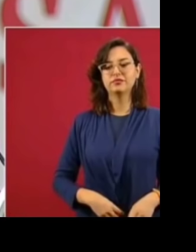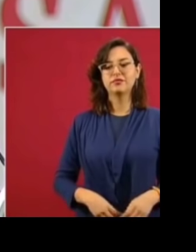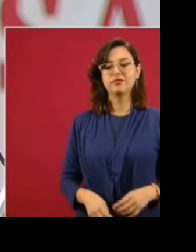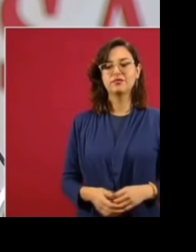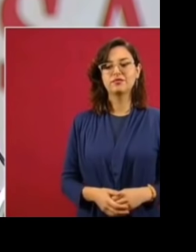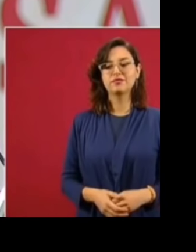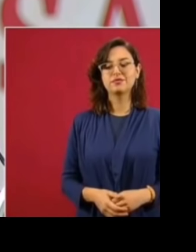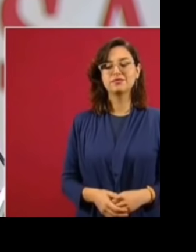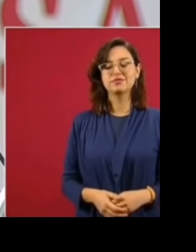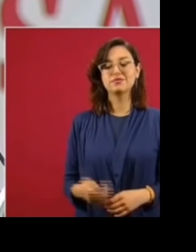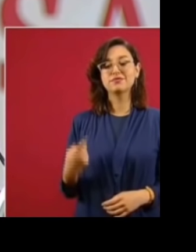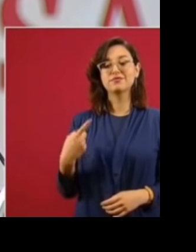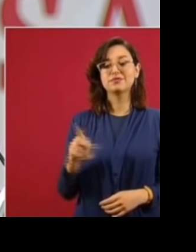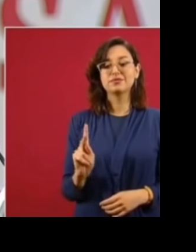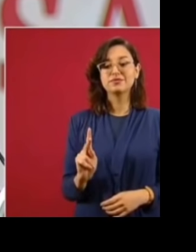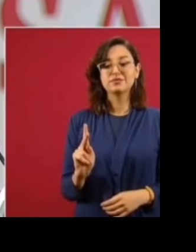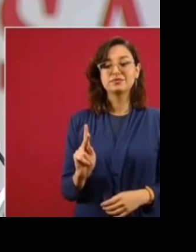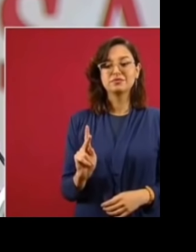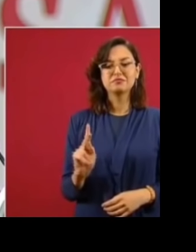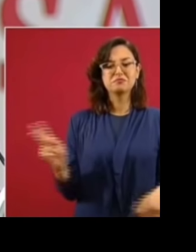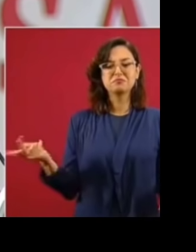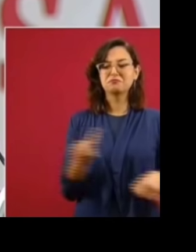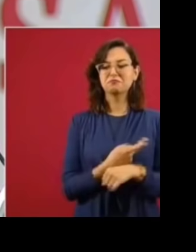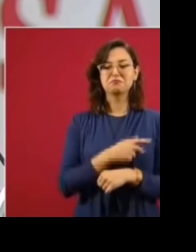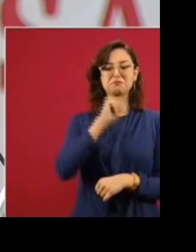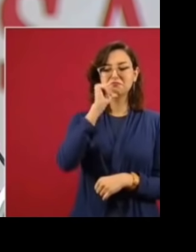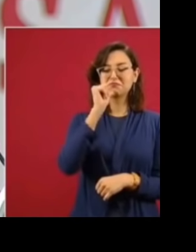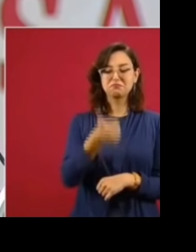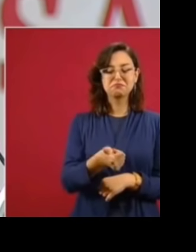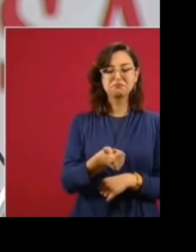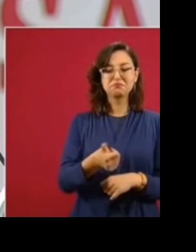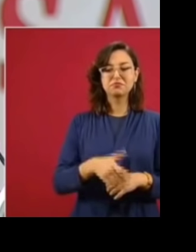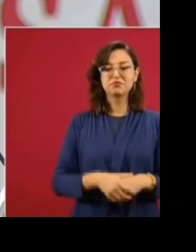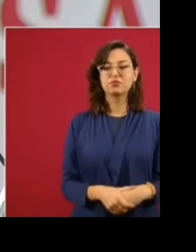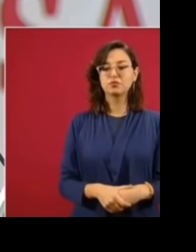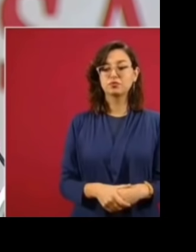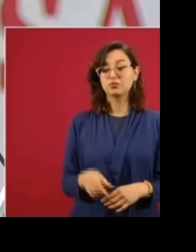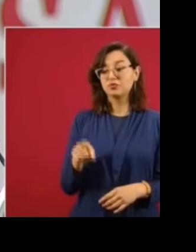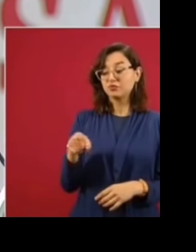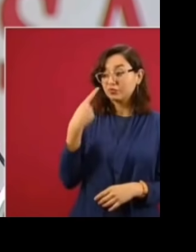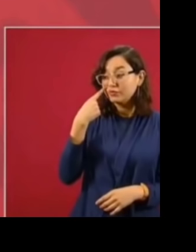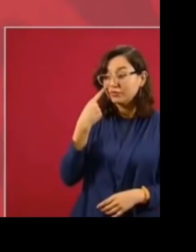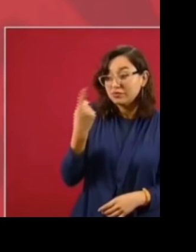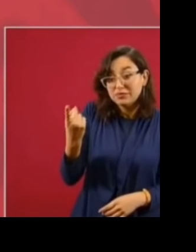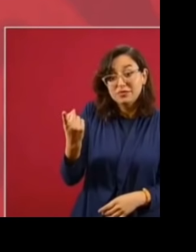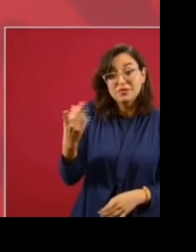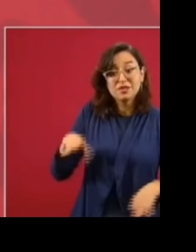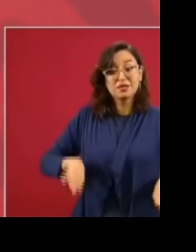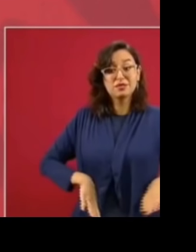Pero no pasa nada. Se exhiben.